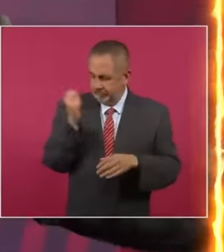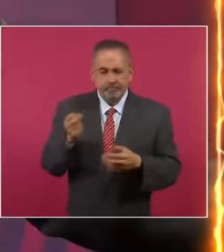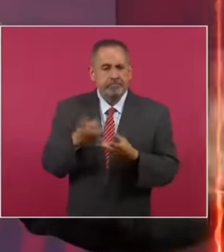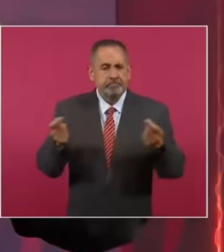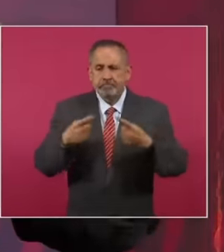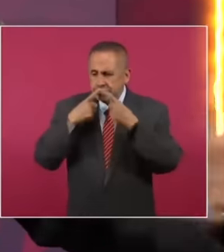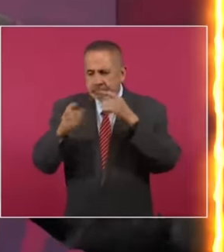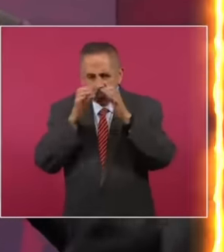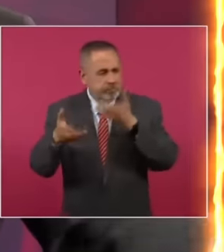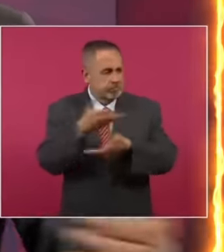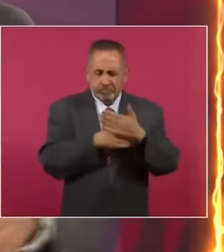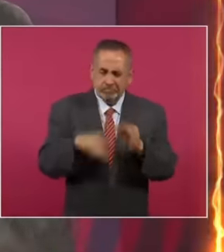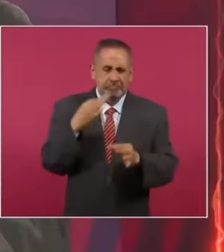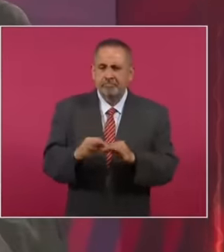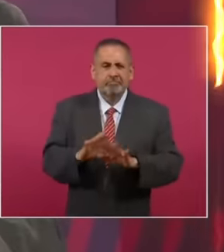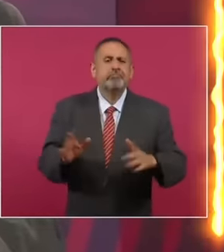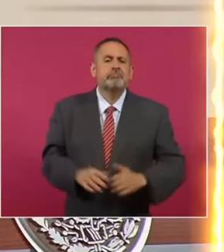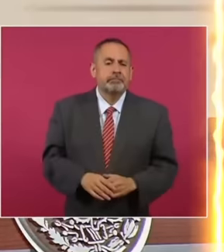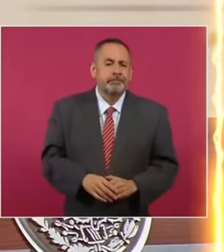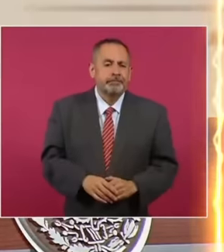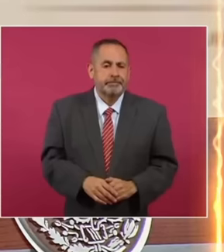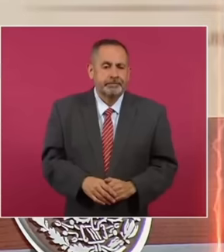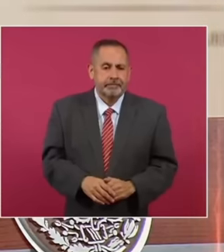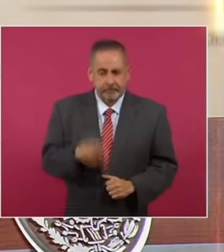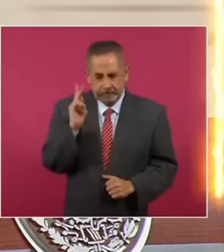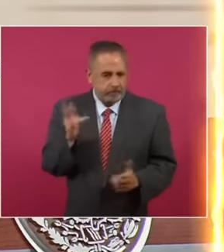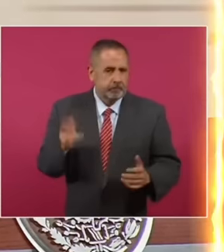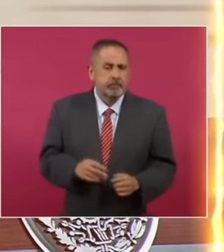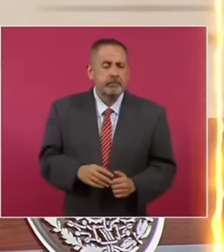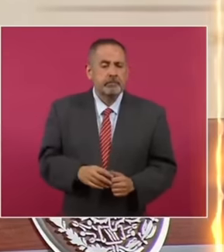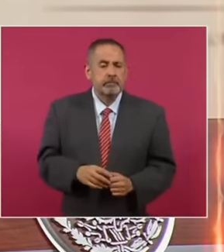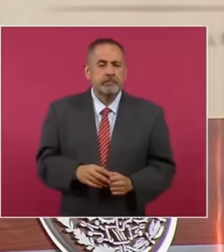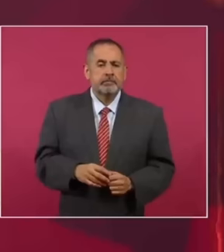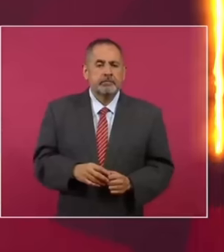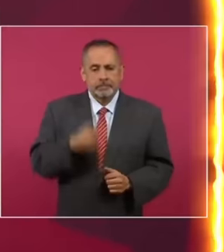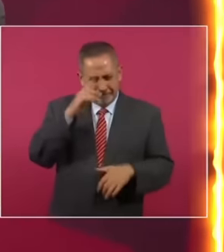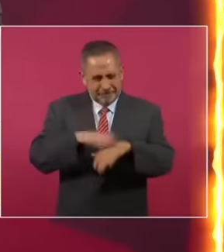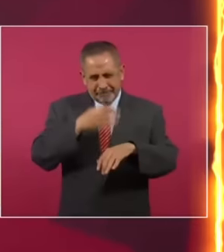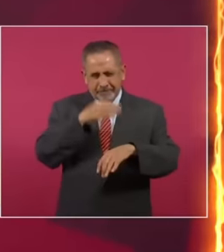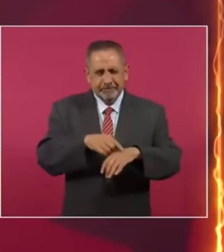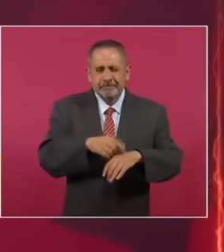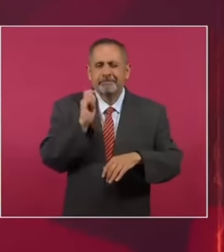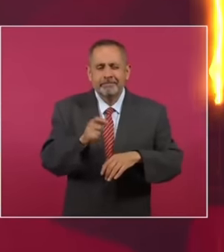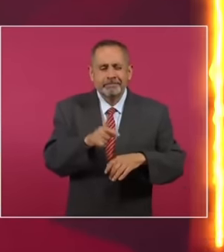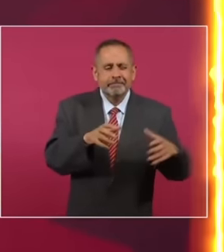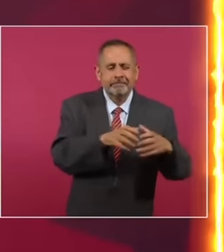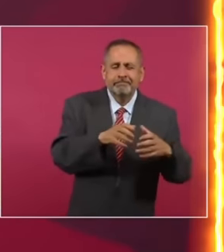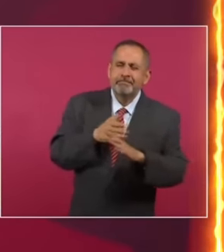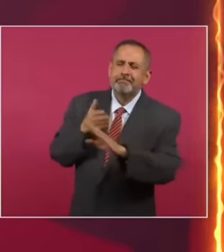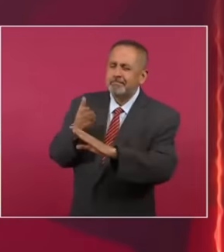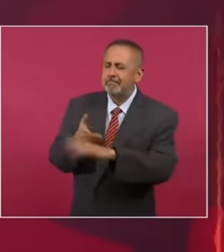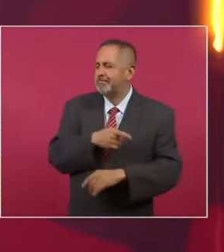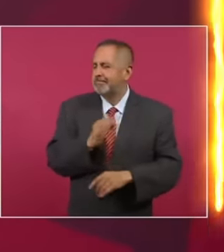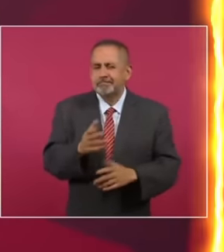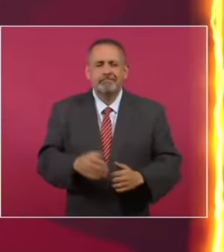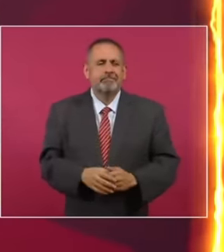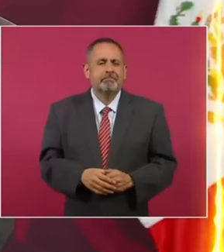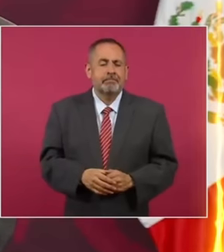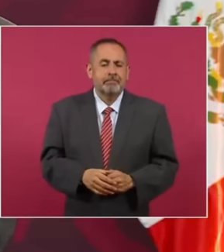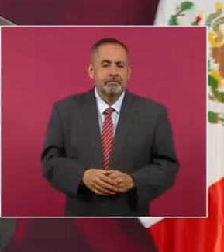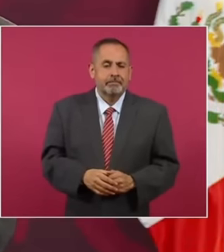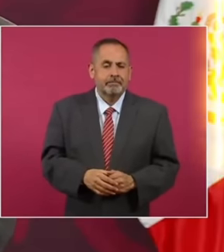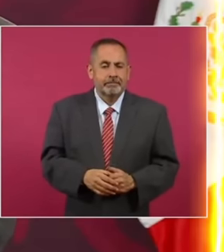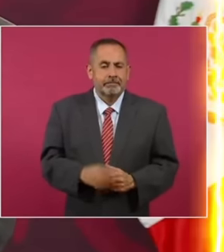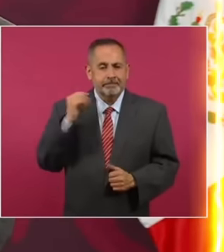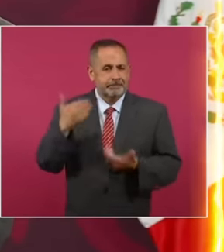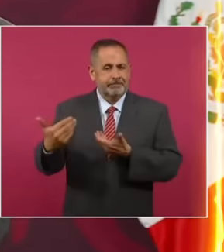Afortunadamente ya hay diálogo y todo. Pero, para que vean, ahora que me